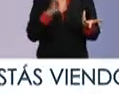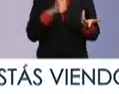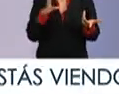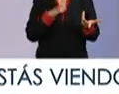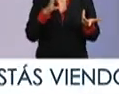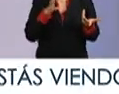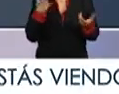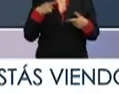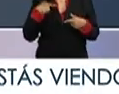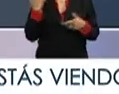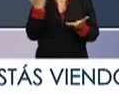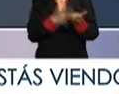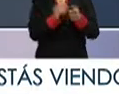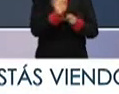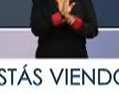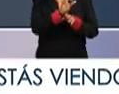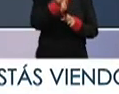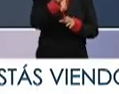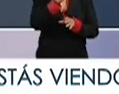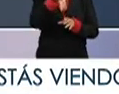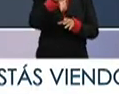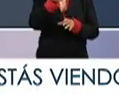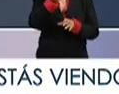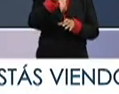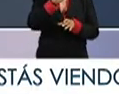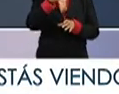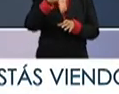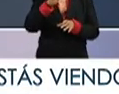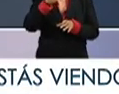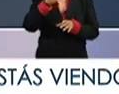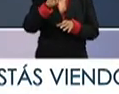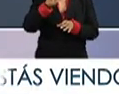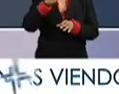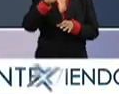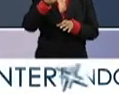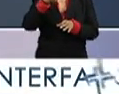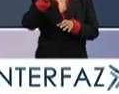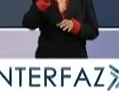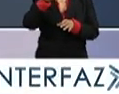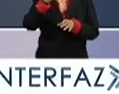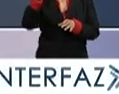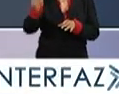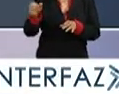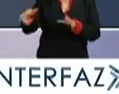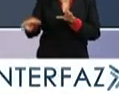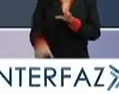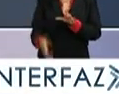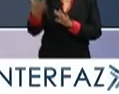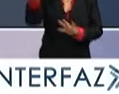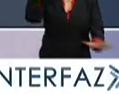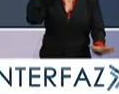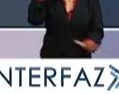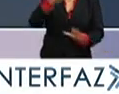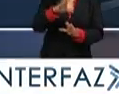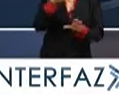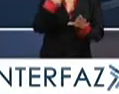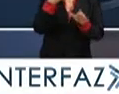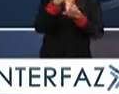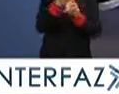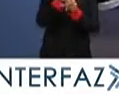hay cineastas como Demetrio Bilbatúa, que es alguien que fue todo un ícono en los